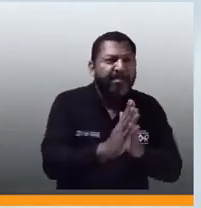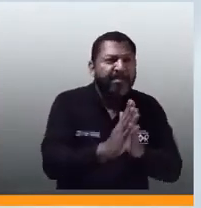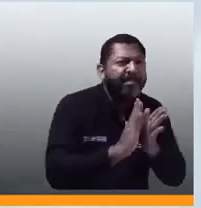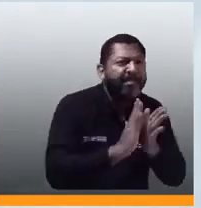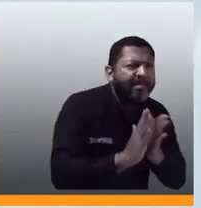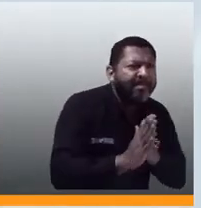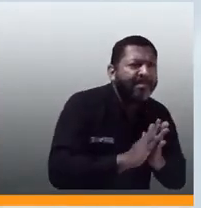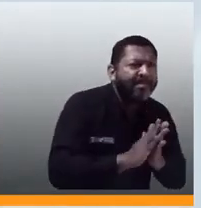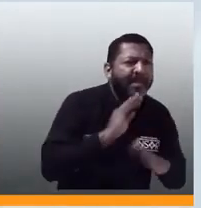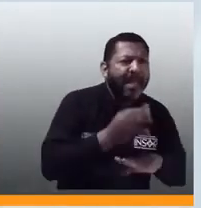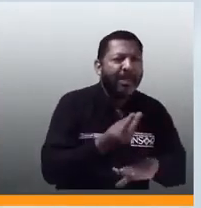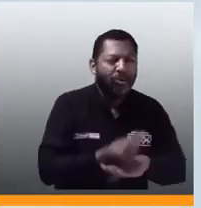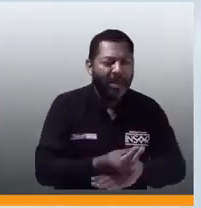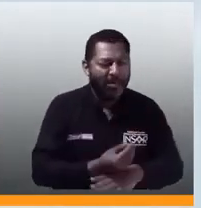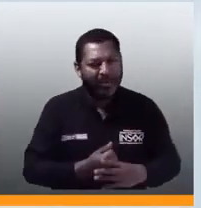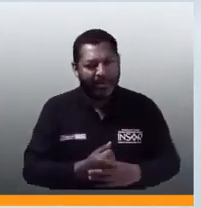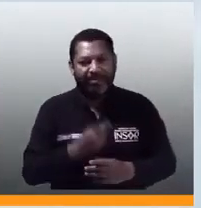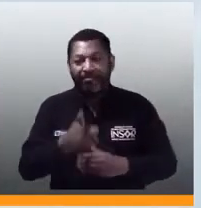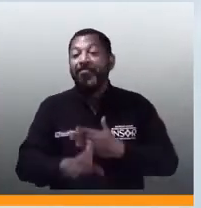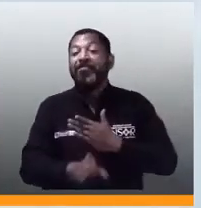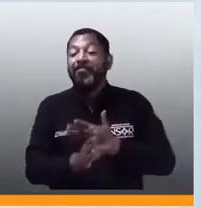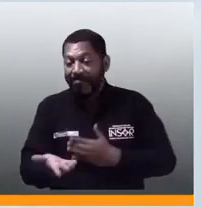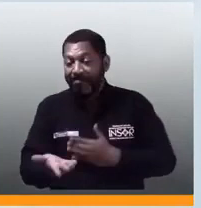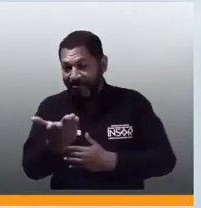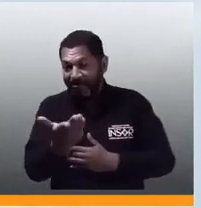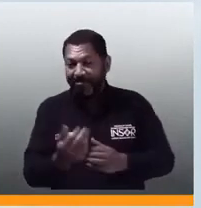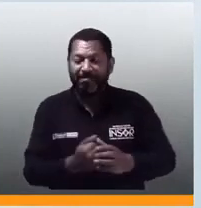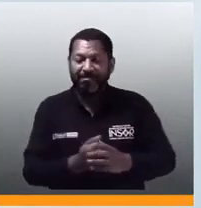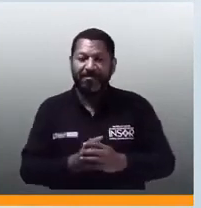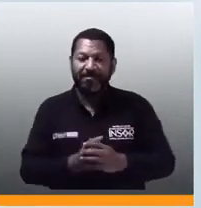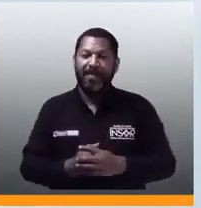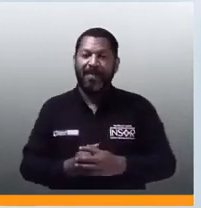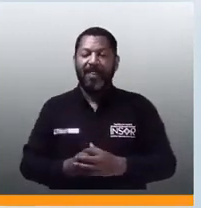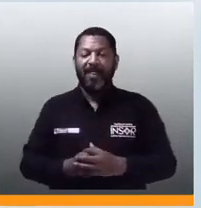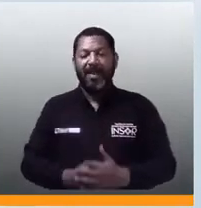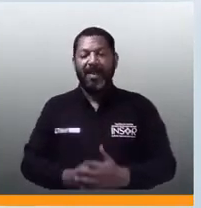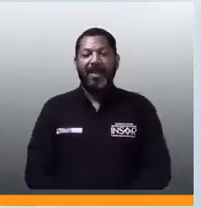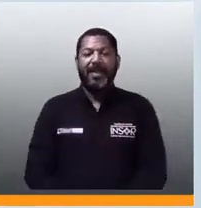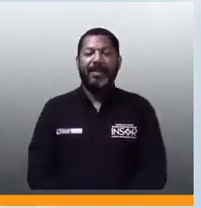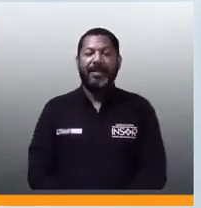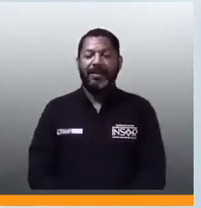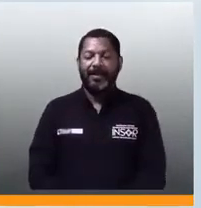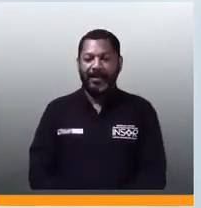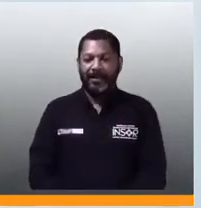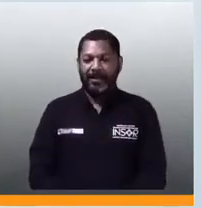estos resultados. Entonces seguimos adelante con el panel mientras ustedes participan.